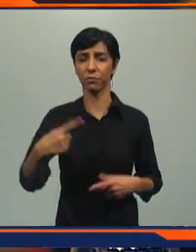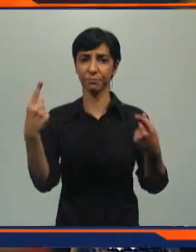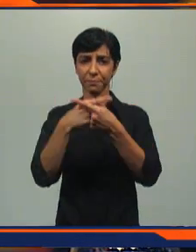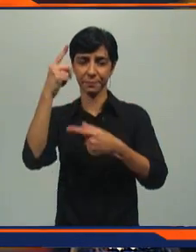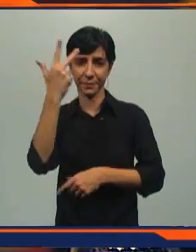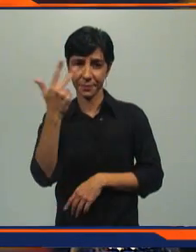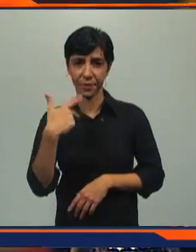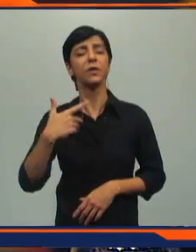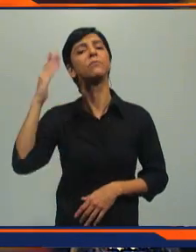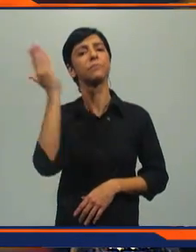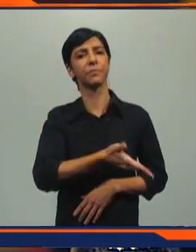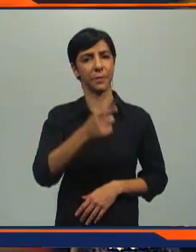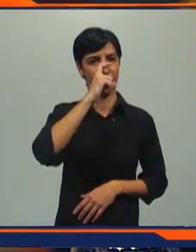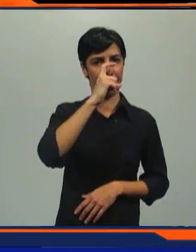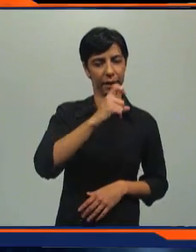triunfo frente a Belgrano.